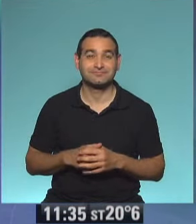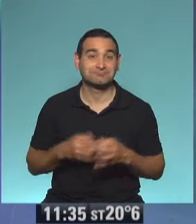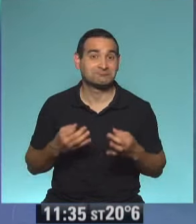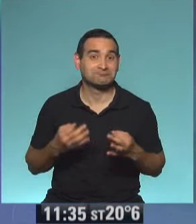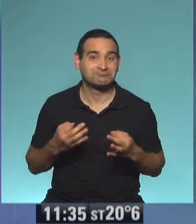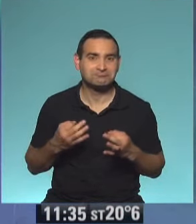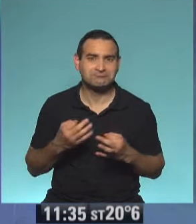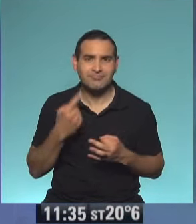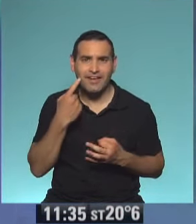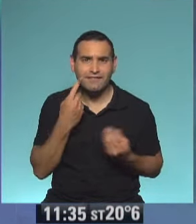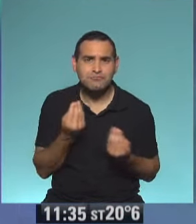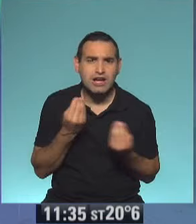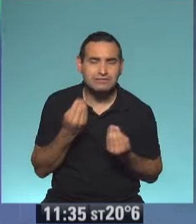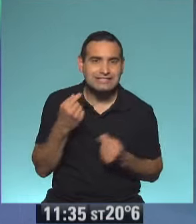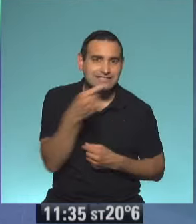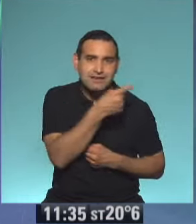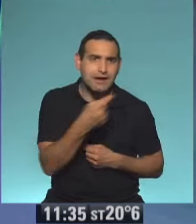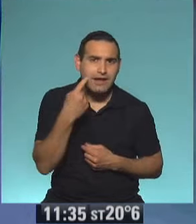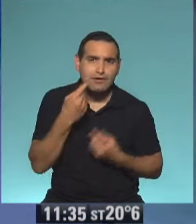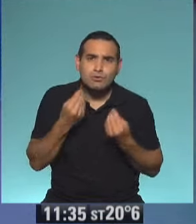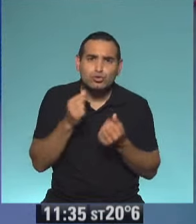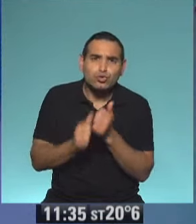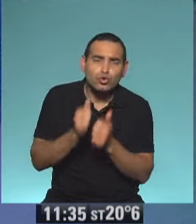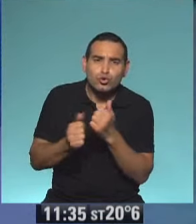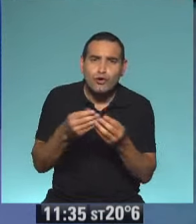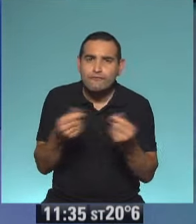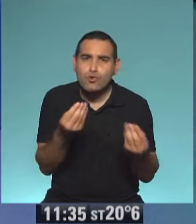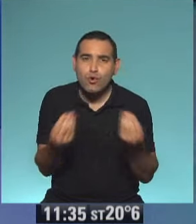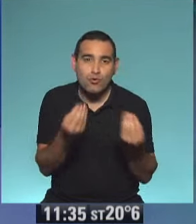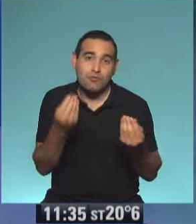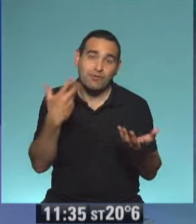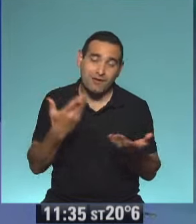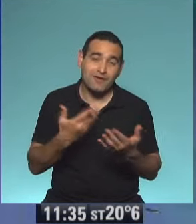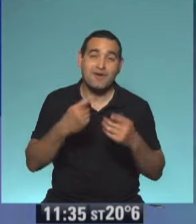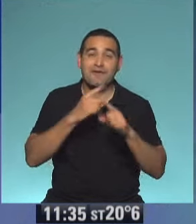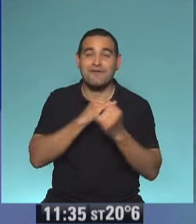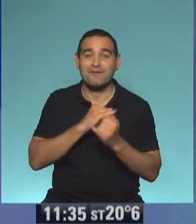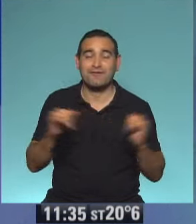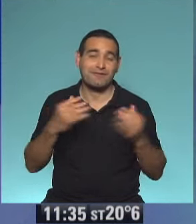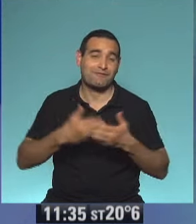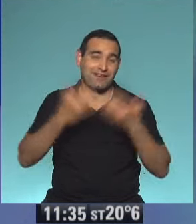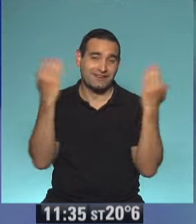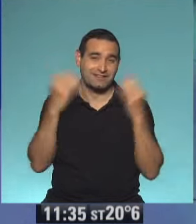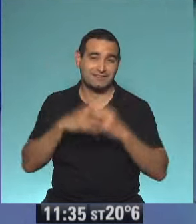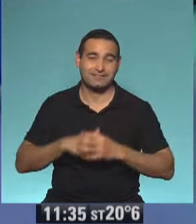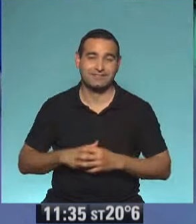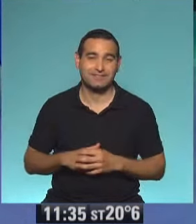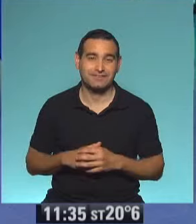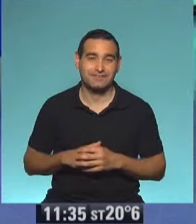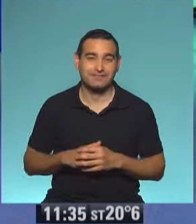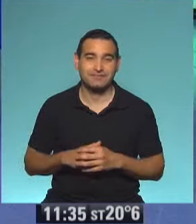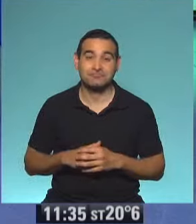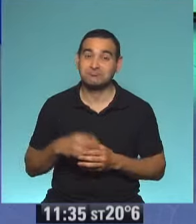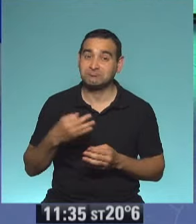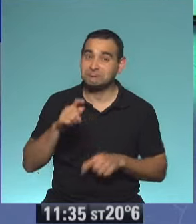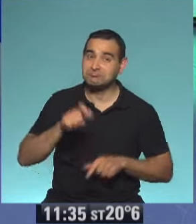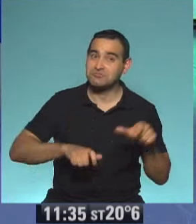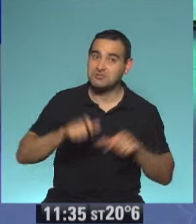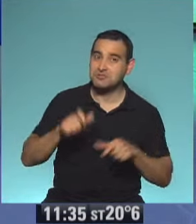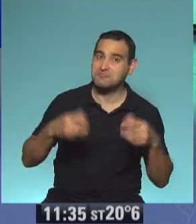con la intriga toda la semana para llegar a este final feliz que tienen algunas historias. Y en este caso, lo que le pasaba a nuestros personajes